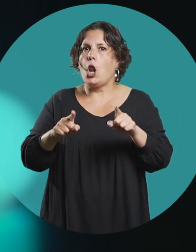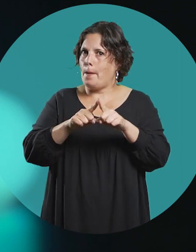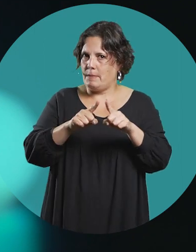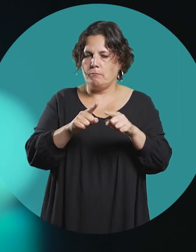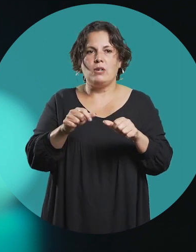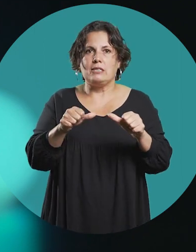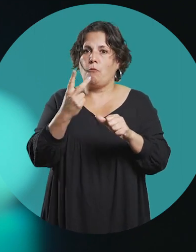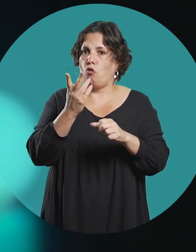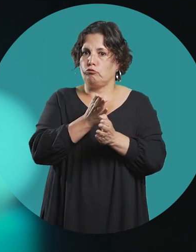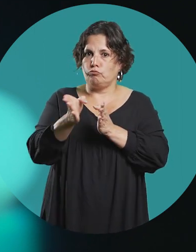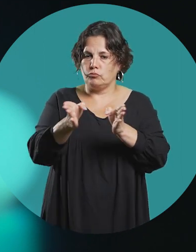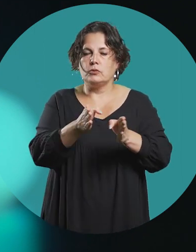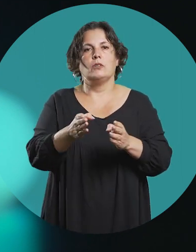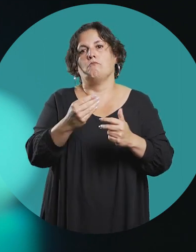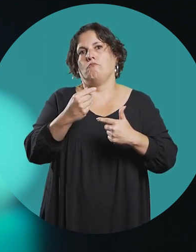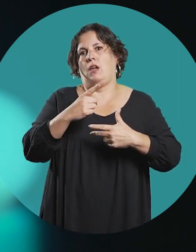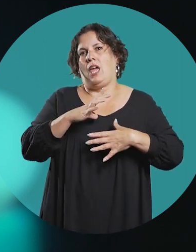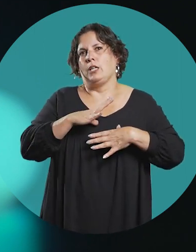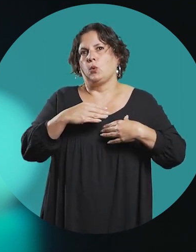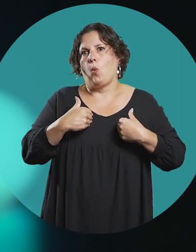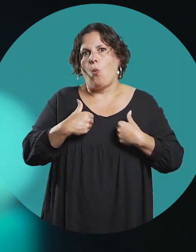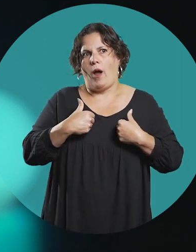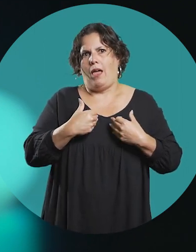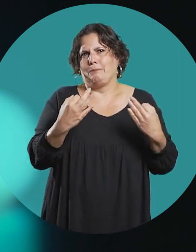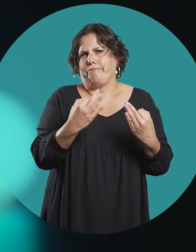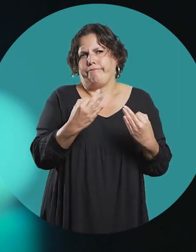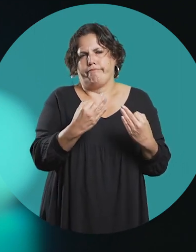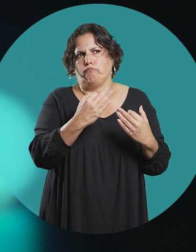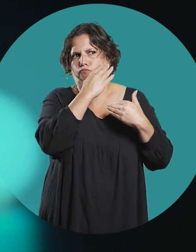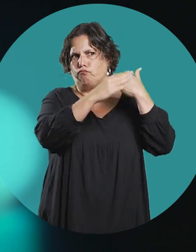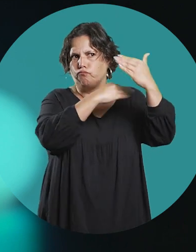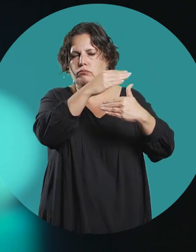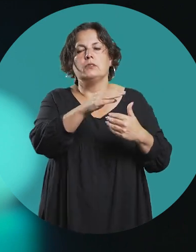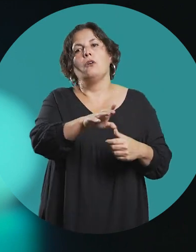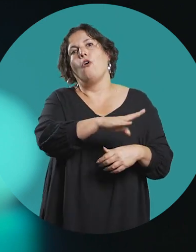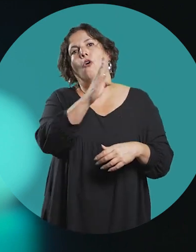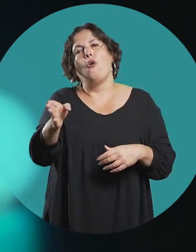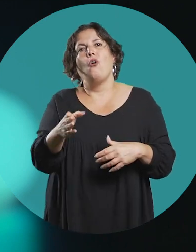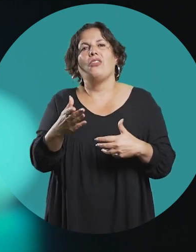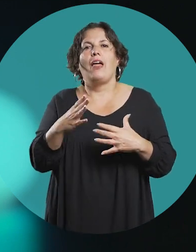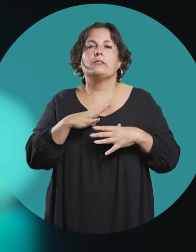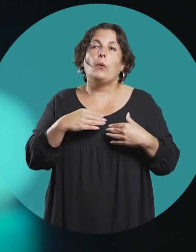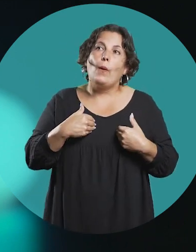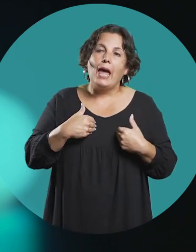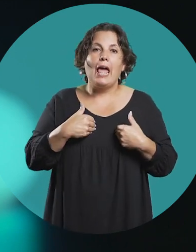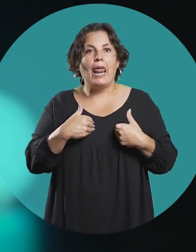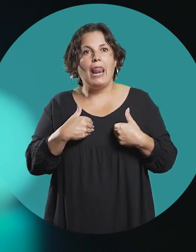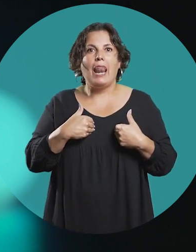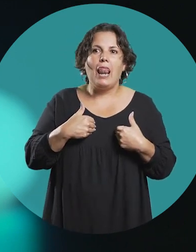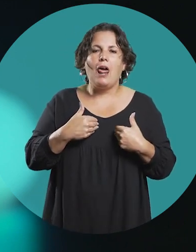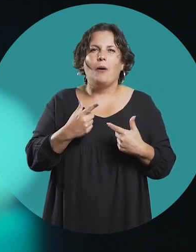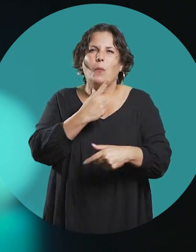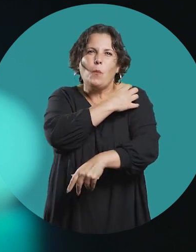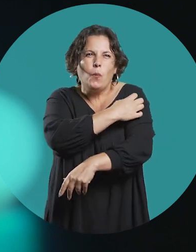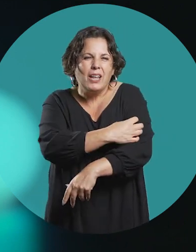en una escuela muy privilegiada de Argentina, y otra de